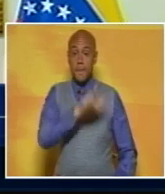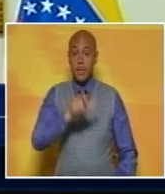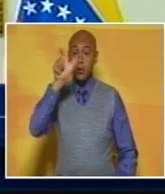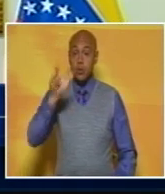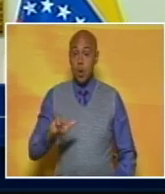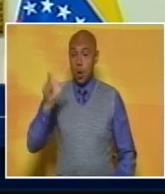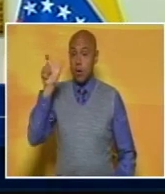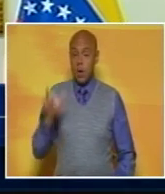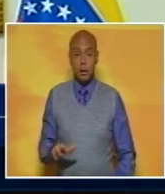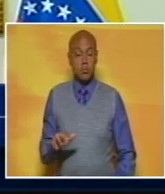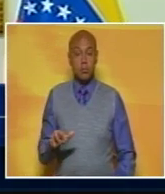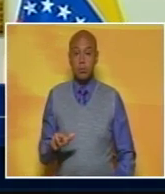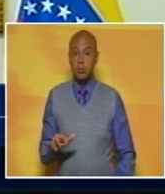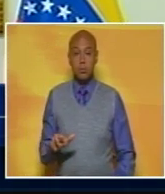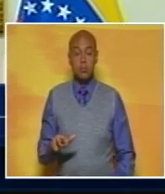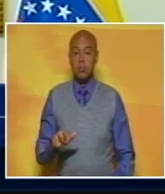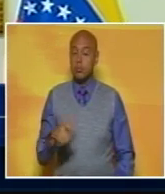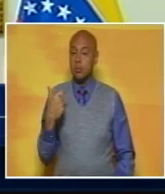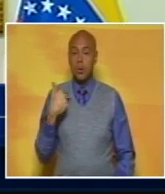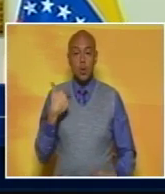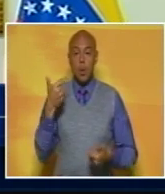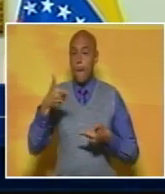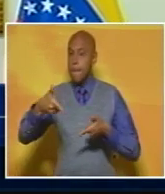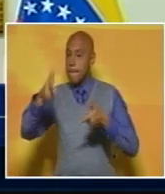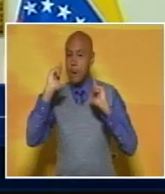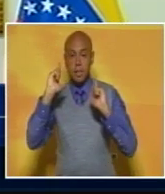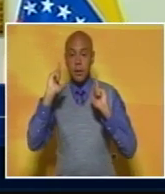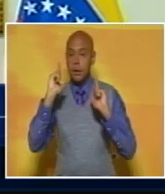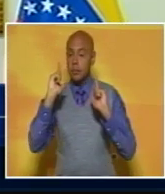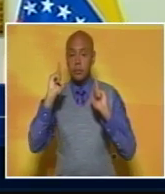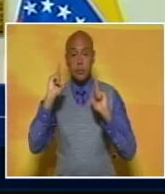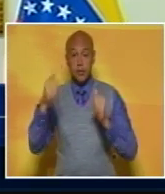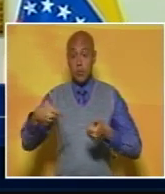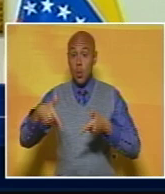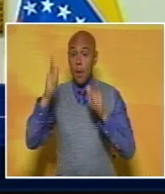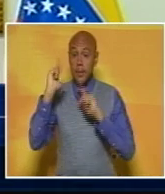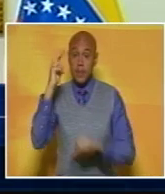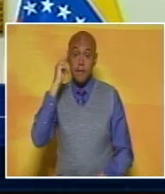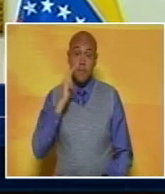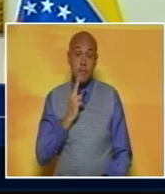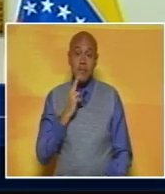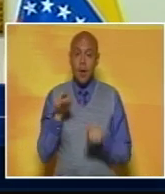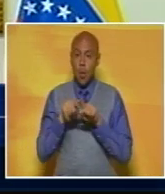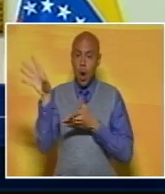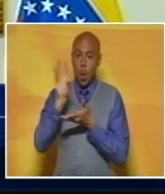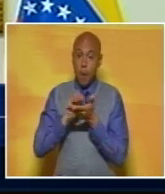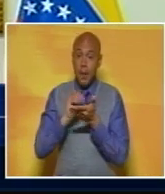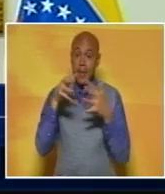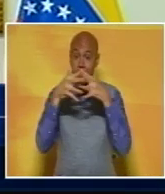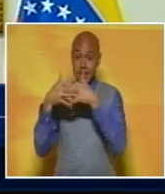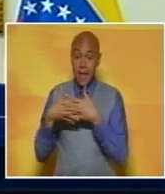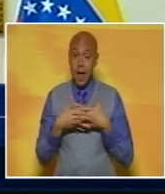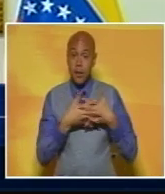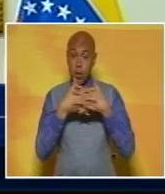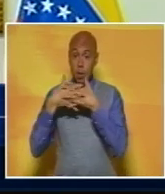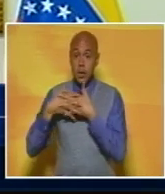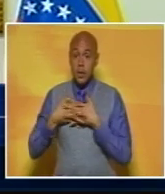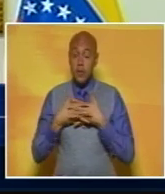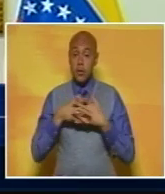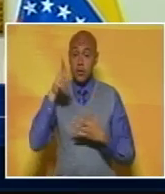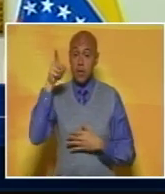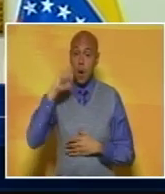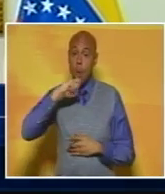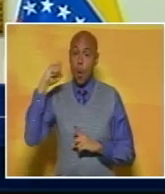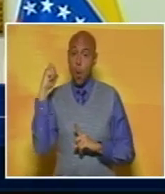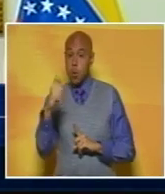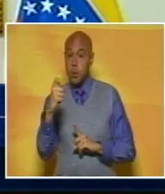permitirá jamás que, parafraseando al libertador Simón Bolívar, los Estados Unidos plague de